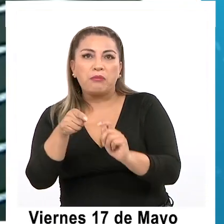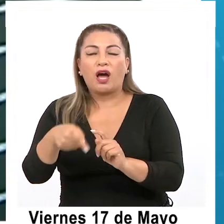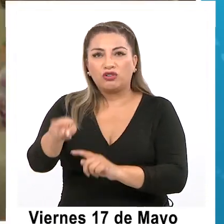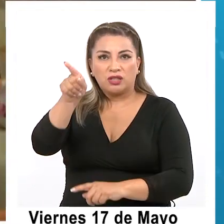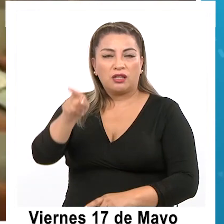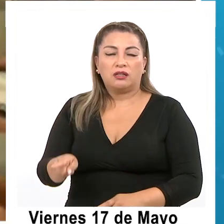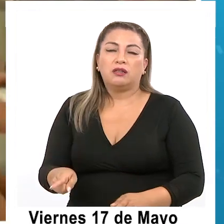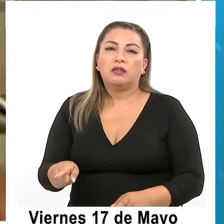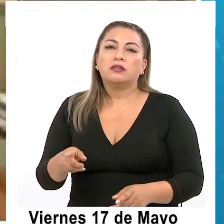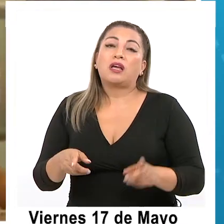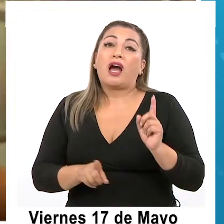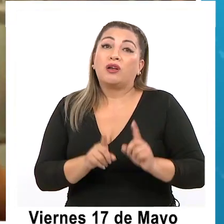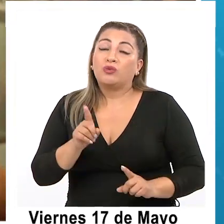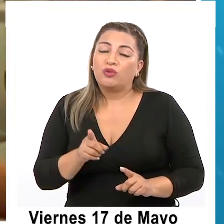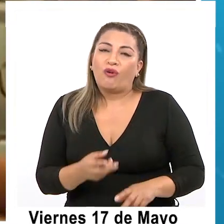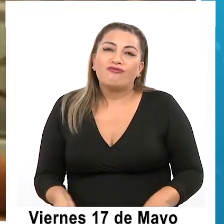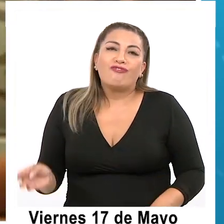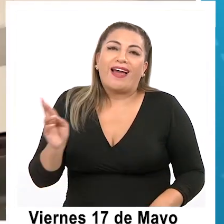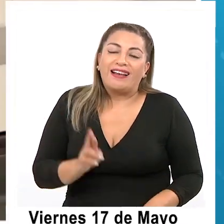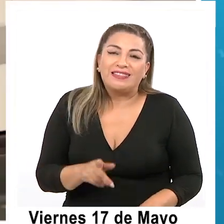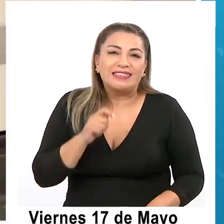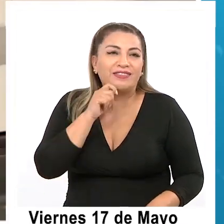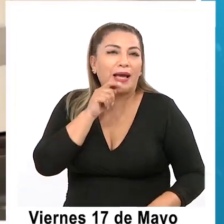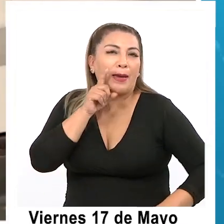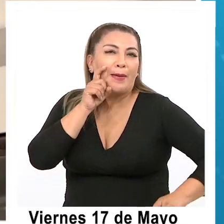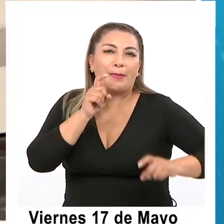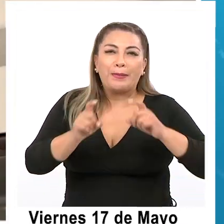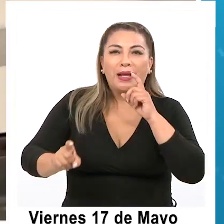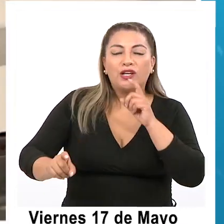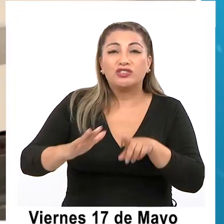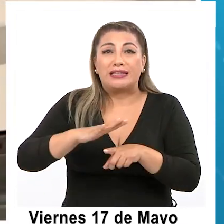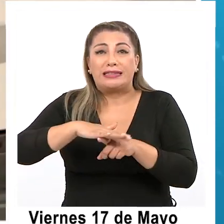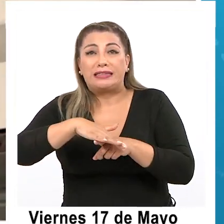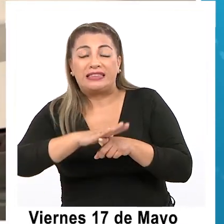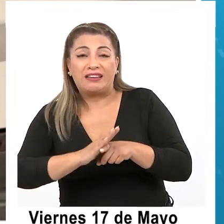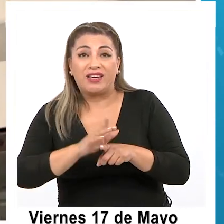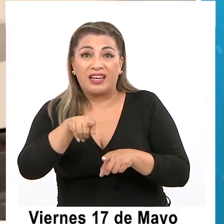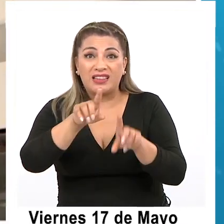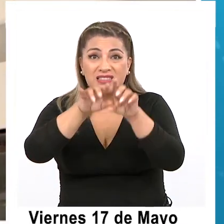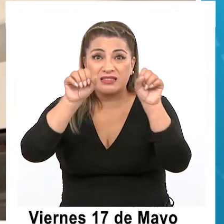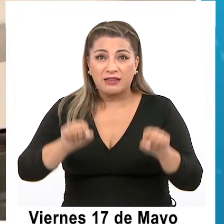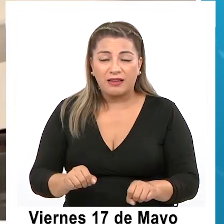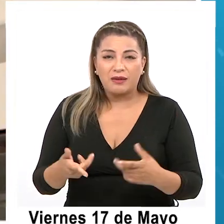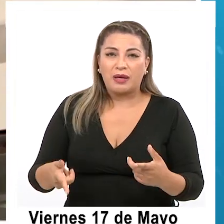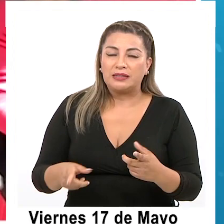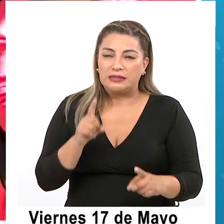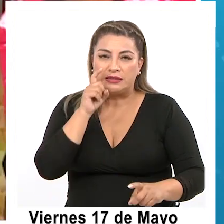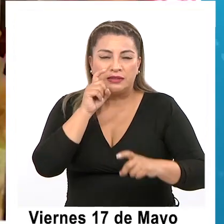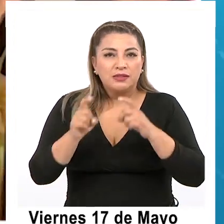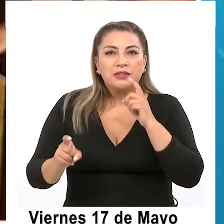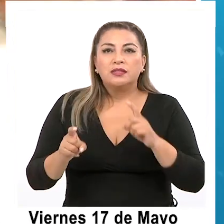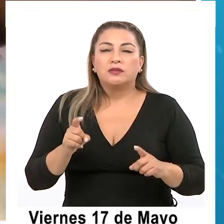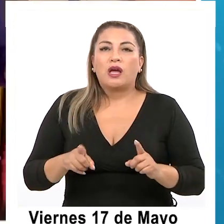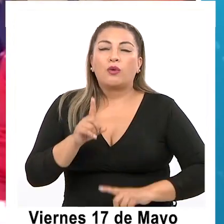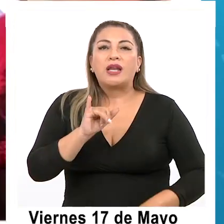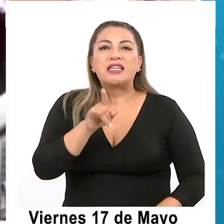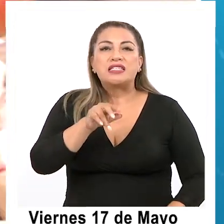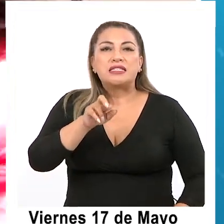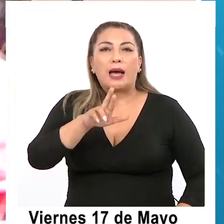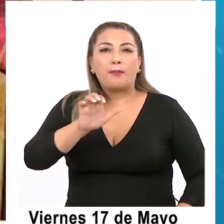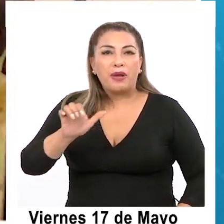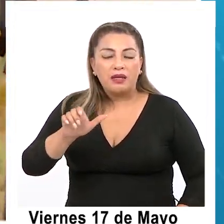generar que vuelva a existir el riesgo de inestabilidad en el sistema, de que exista de nuevo el riesgo de que las ISAPRES